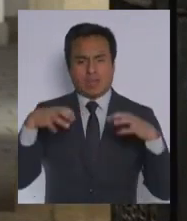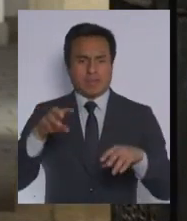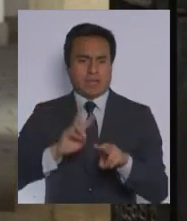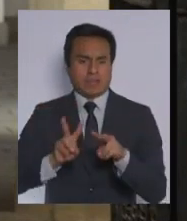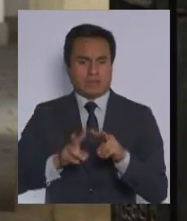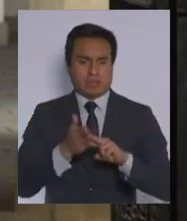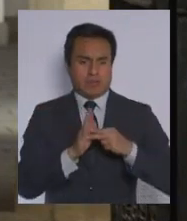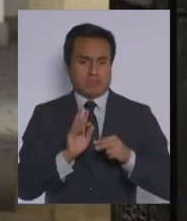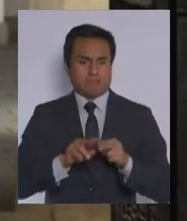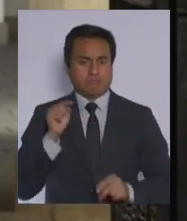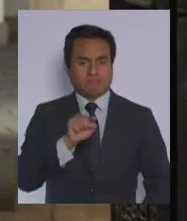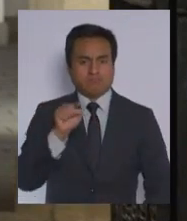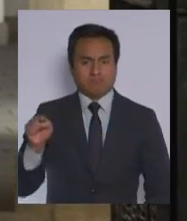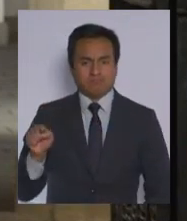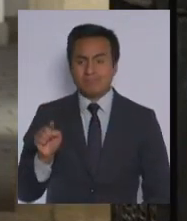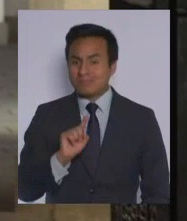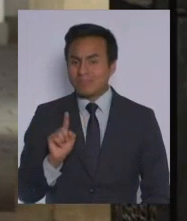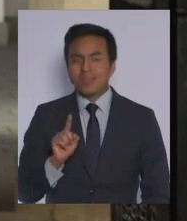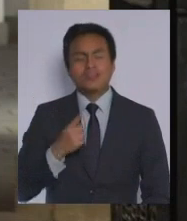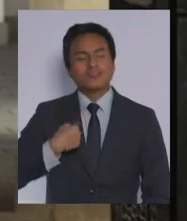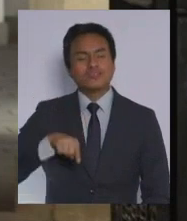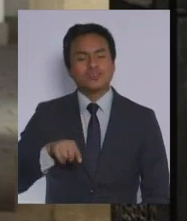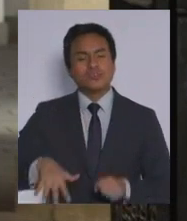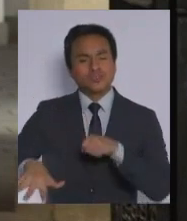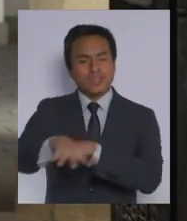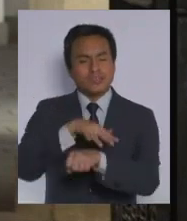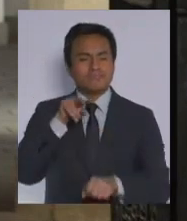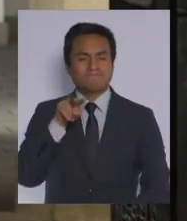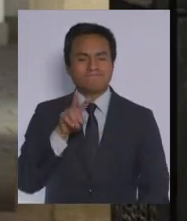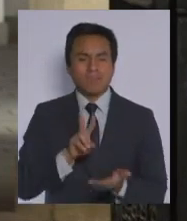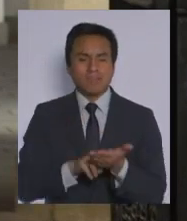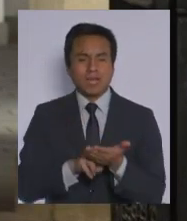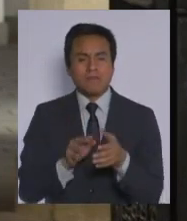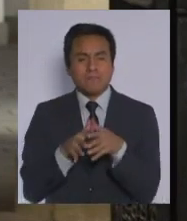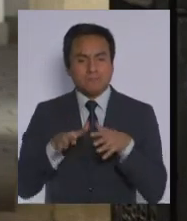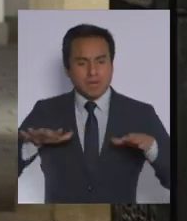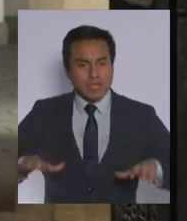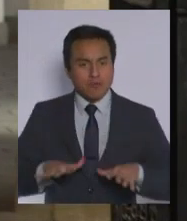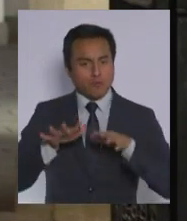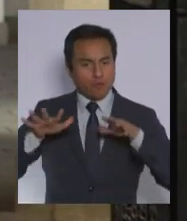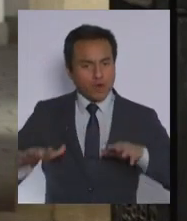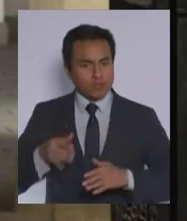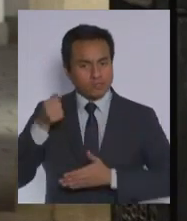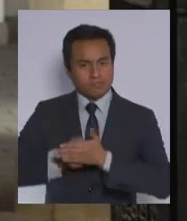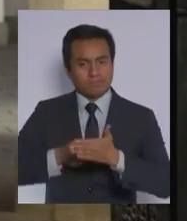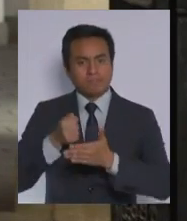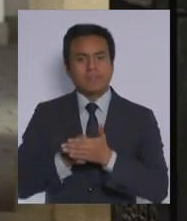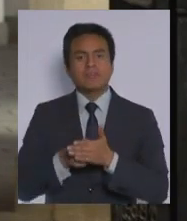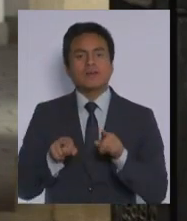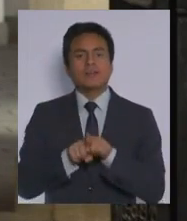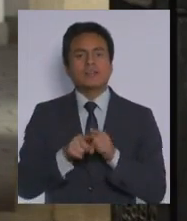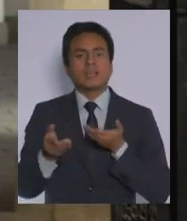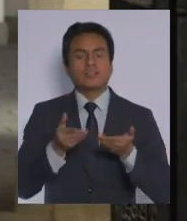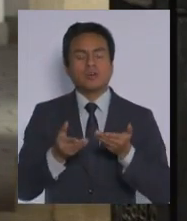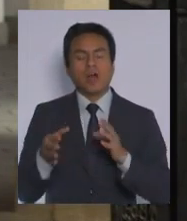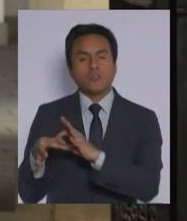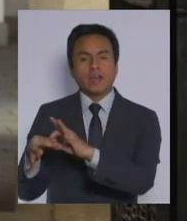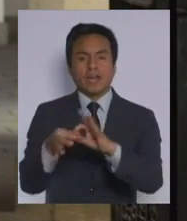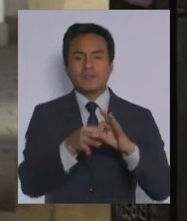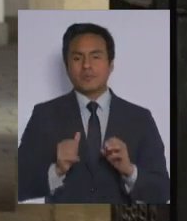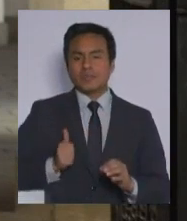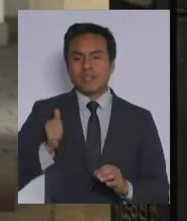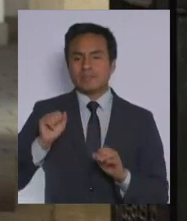y en ese contexto nosotros de verdad vamos a hacer los más grandes esfuerzos para seguir tratando de aunar voluntades